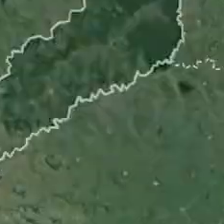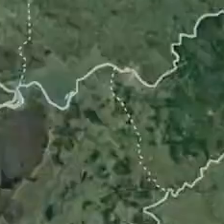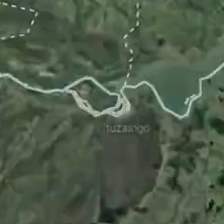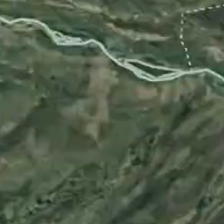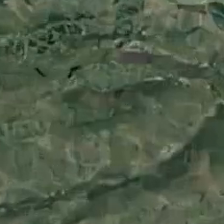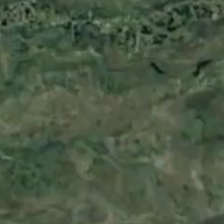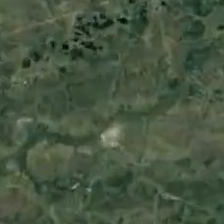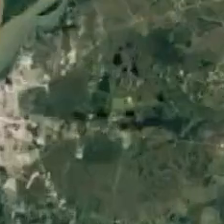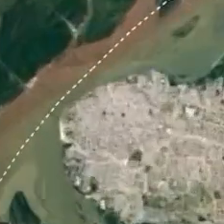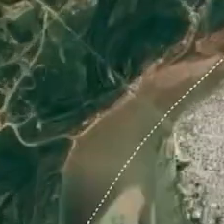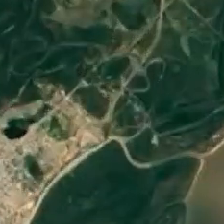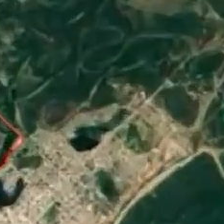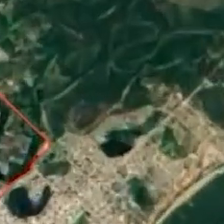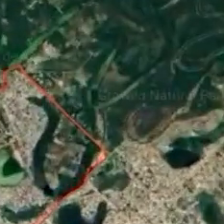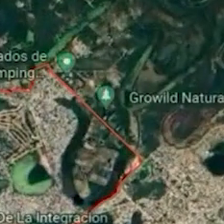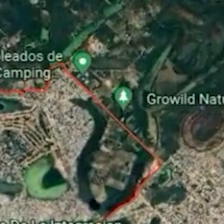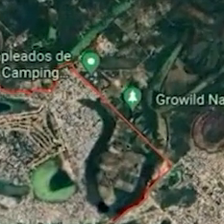el interior del país.